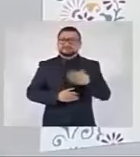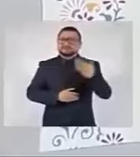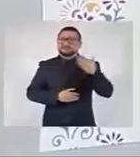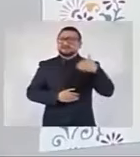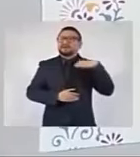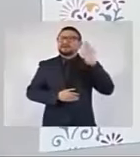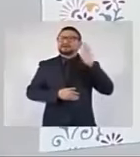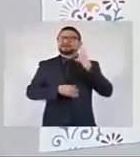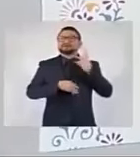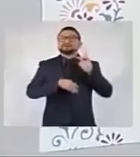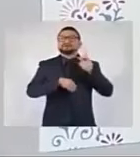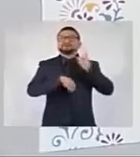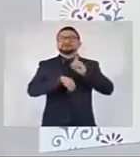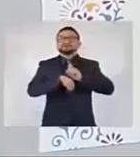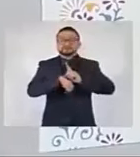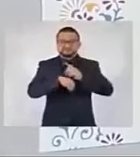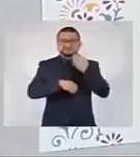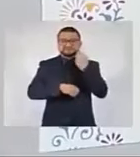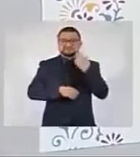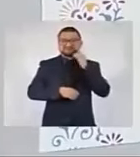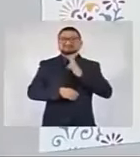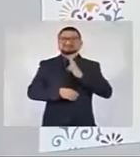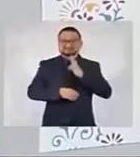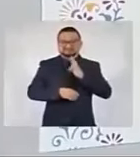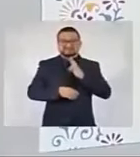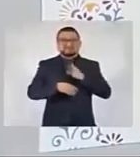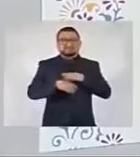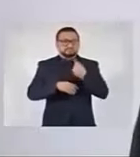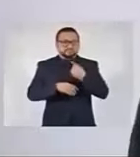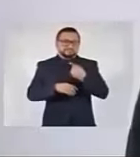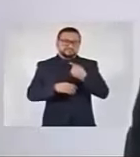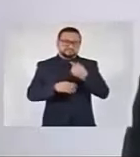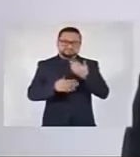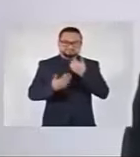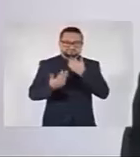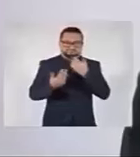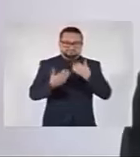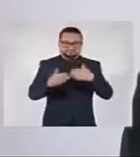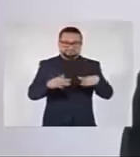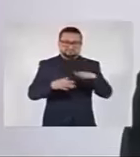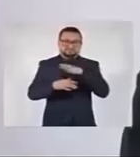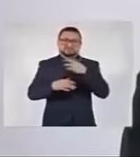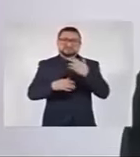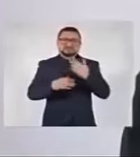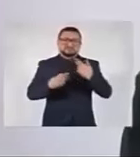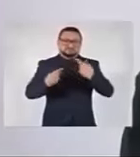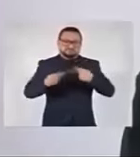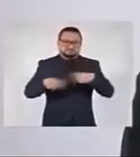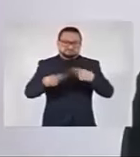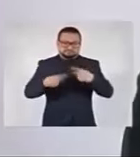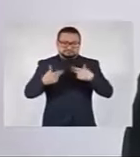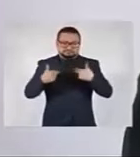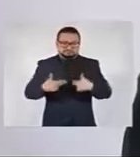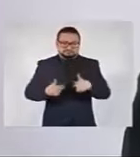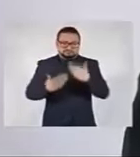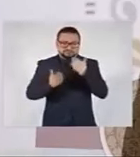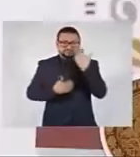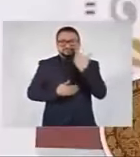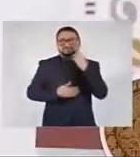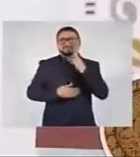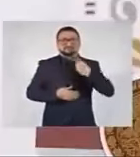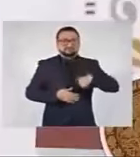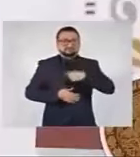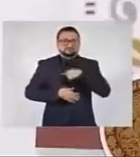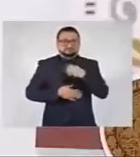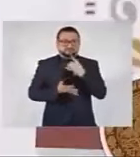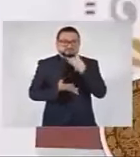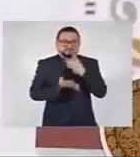500 años o sea yo entiendo de que hay algunos que todavía algunos españoles que todavía están celebrando por lo que pasó y es una